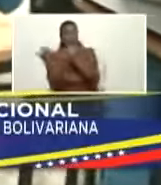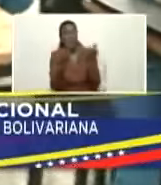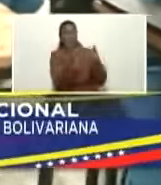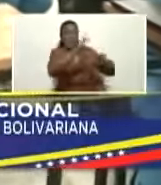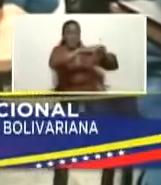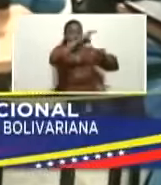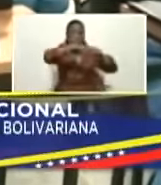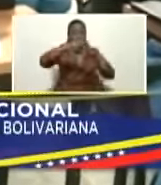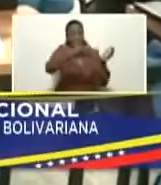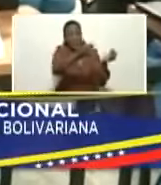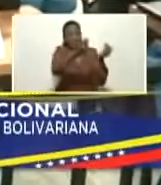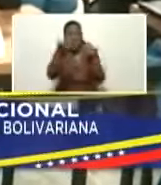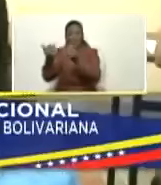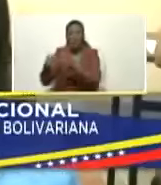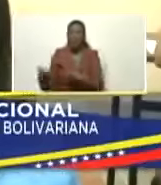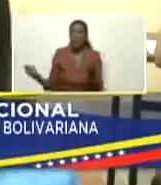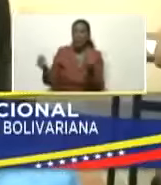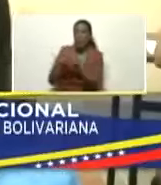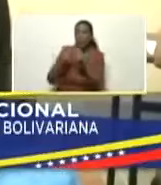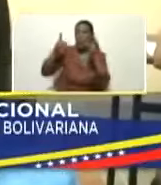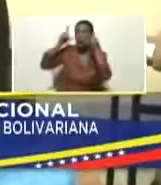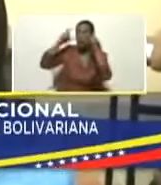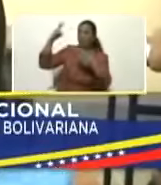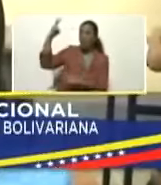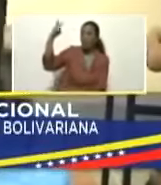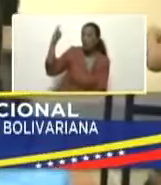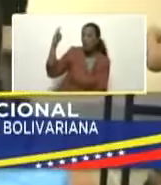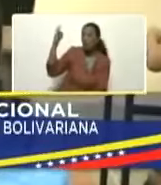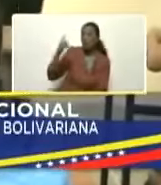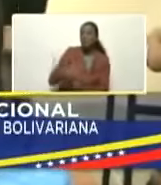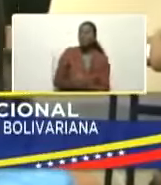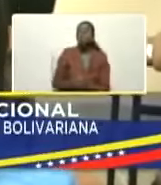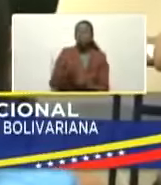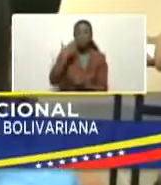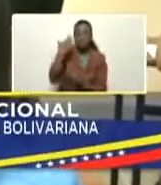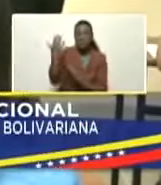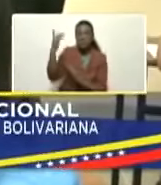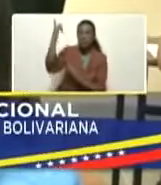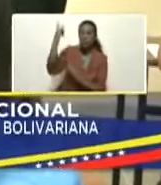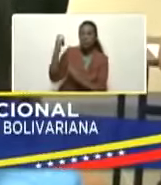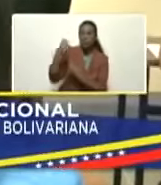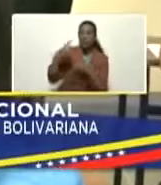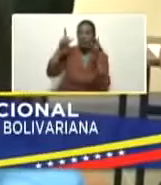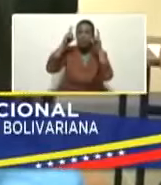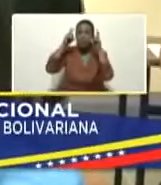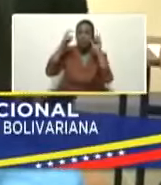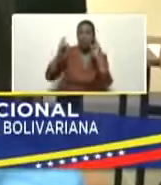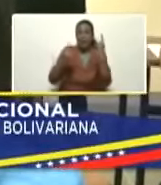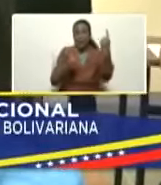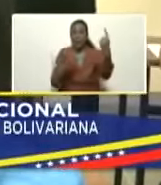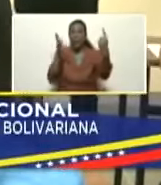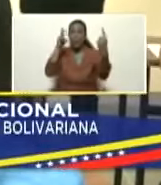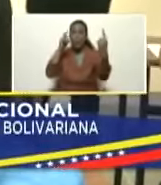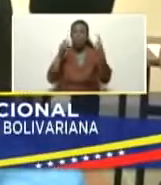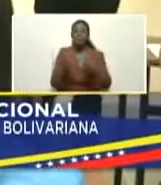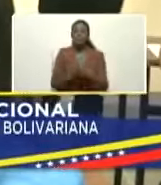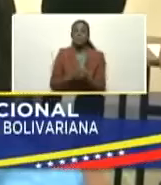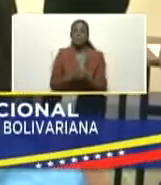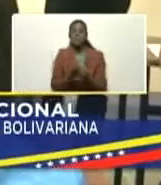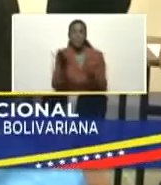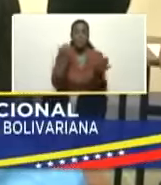pues. Vamos a tomarnos la foto. Bueno, vamos a ver. El fotógrafo para allá. Y los muchachos